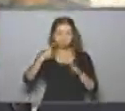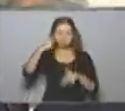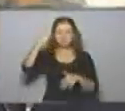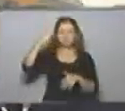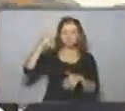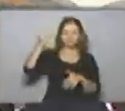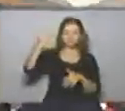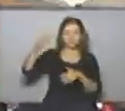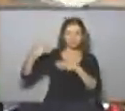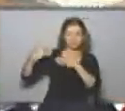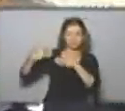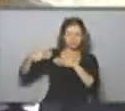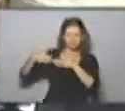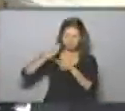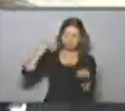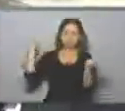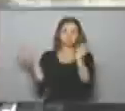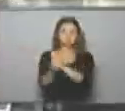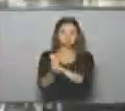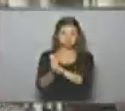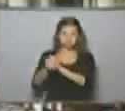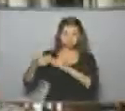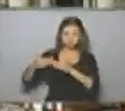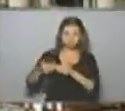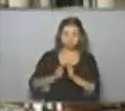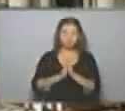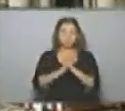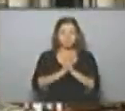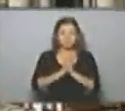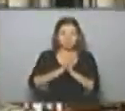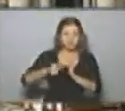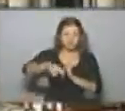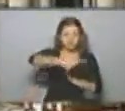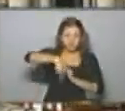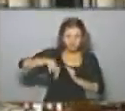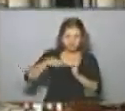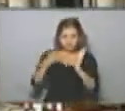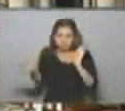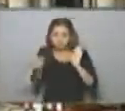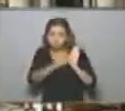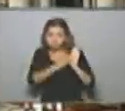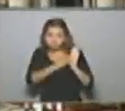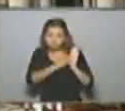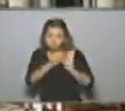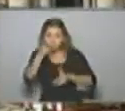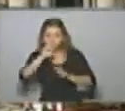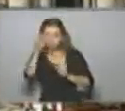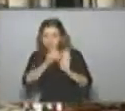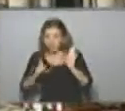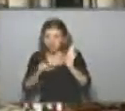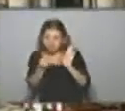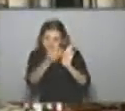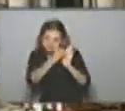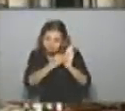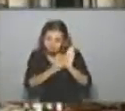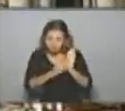aplicando, digamos, en la misa el intercambio del gesto de paz, que tiene también su significado, es